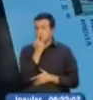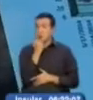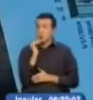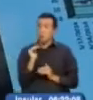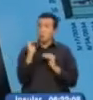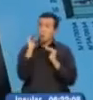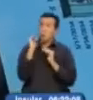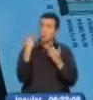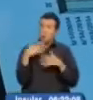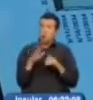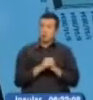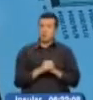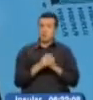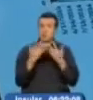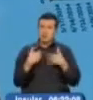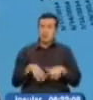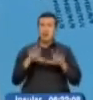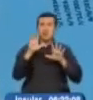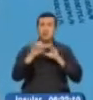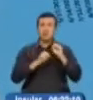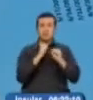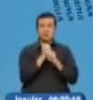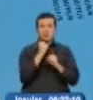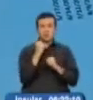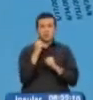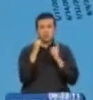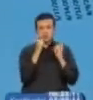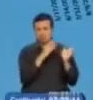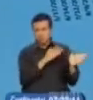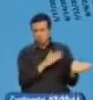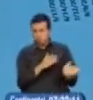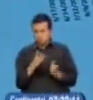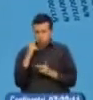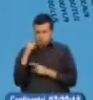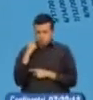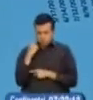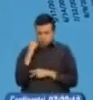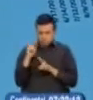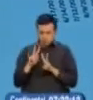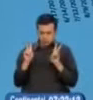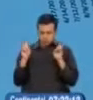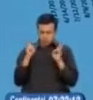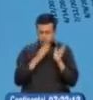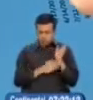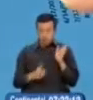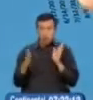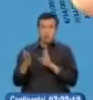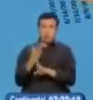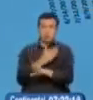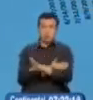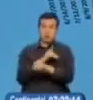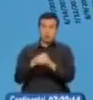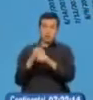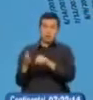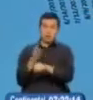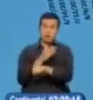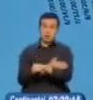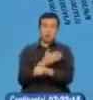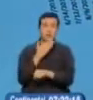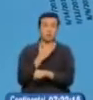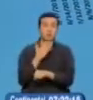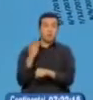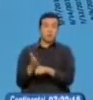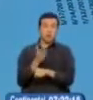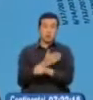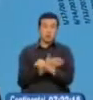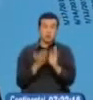interesantemente alta luego de tanto tiempo, ¿no? Vemos que sí hay una diferencia con respecto a un periodo anterior, en donde la calificación